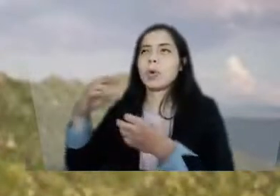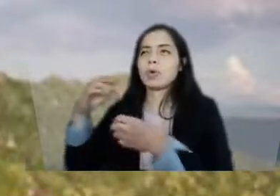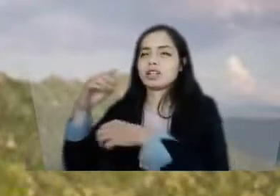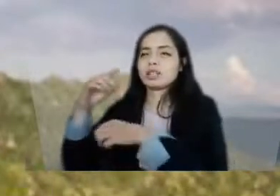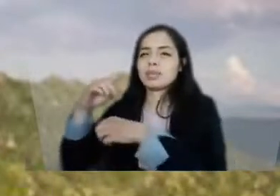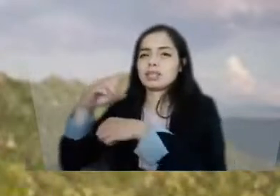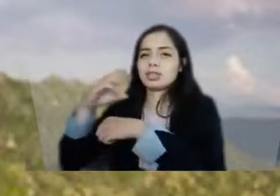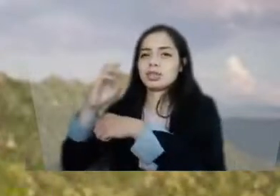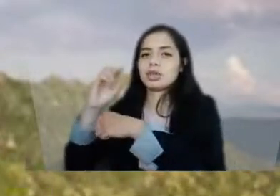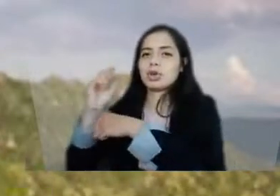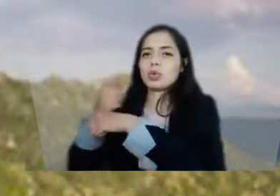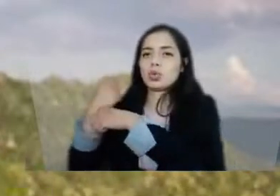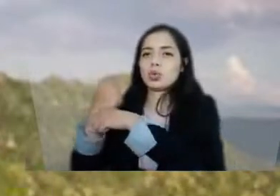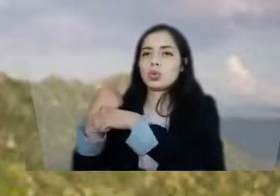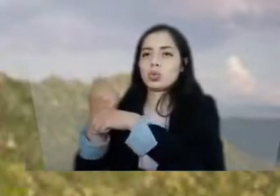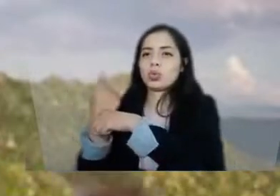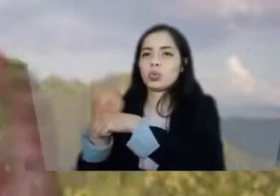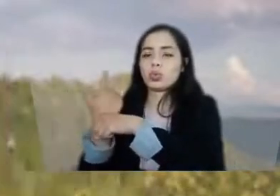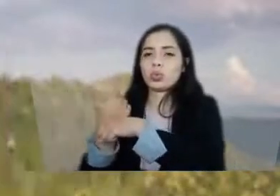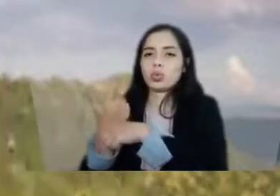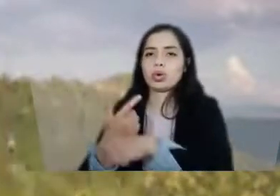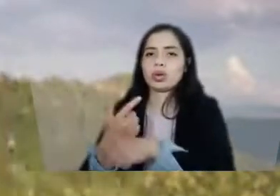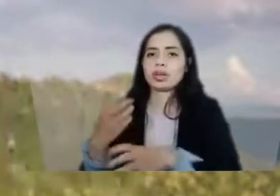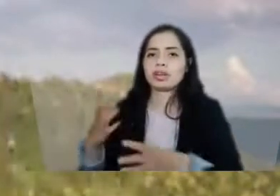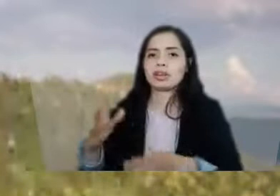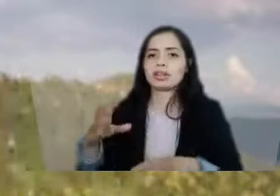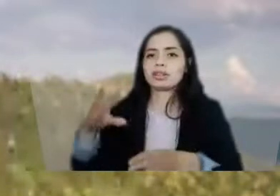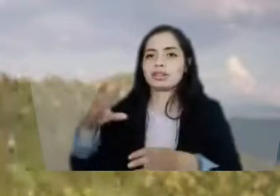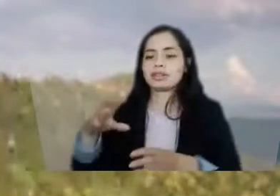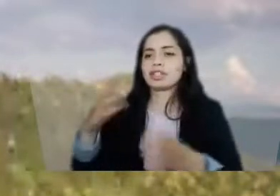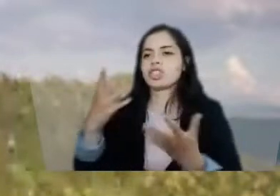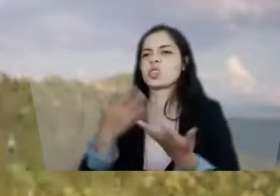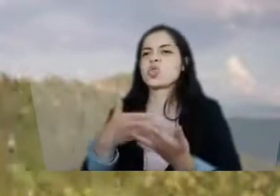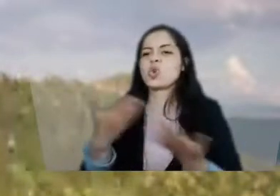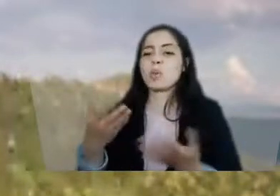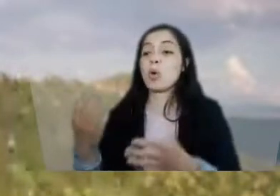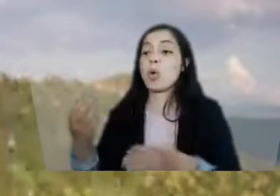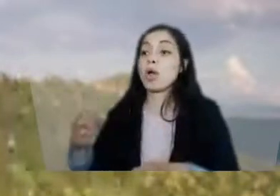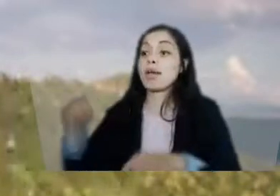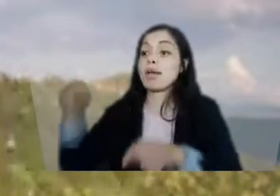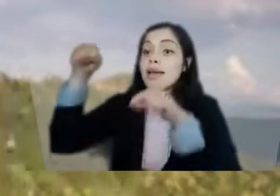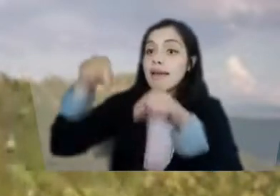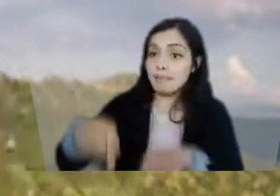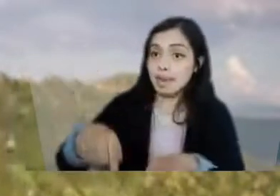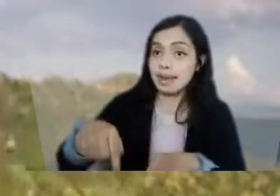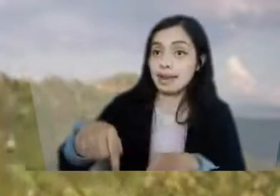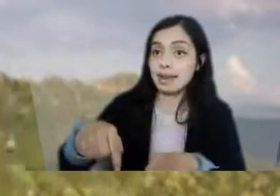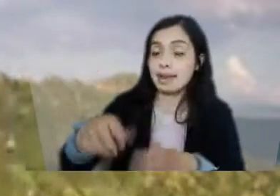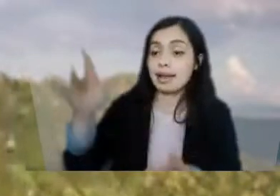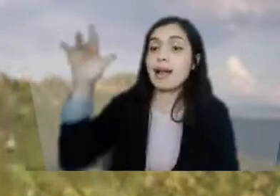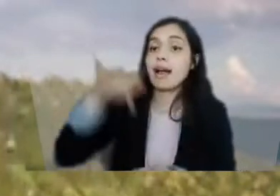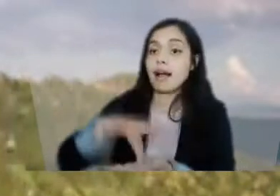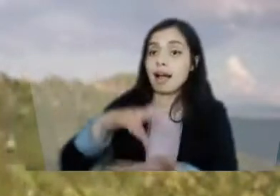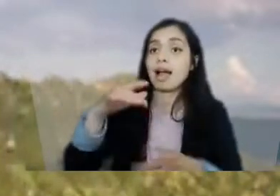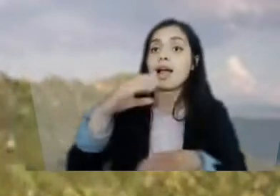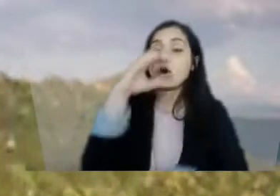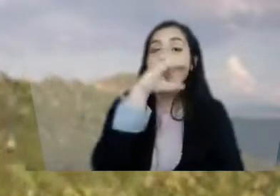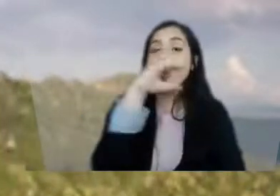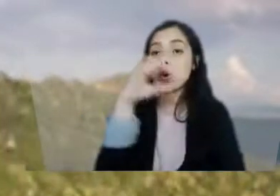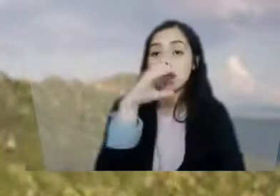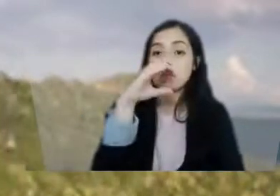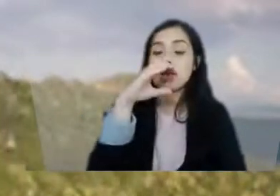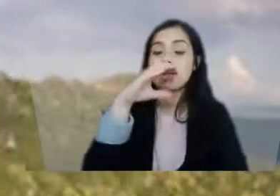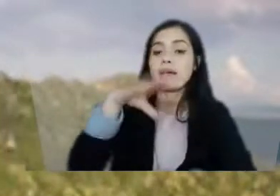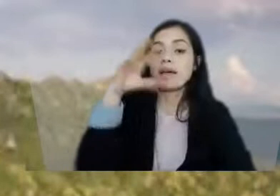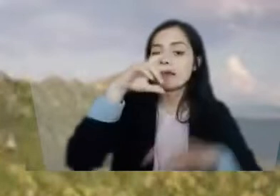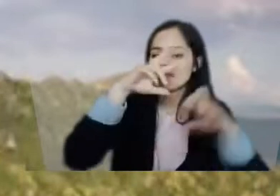en la que vienen de afuera, entran, sacan y llevan. Nosotros estamos haciendo lo que yo llamo un modelo de cómo debe ser una expedición